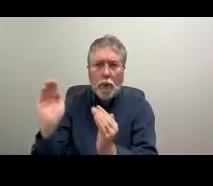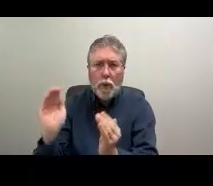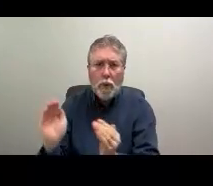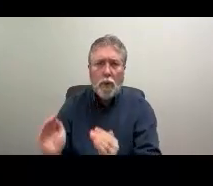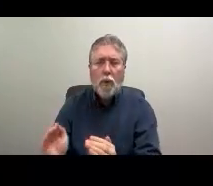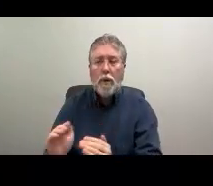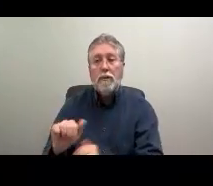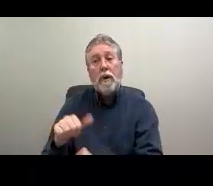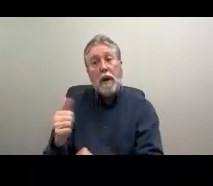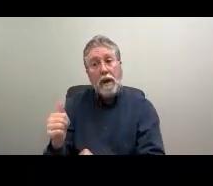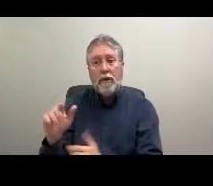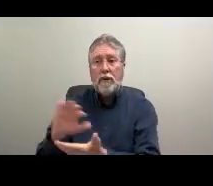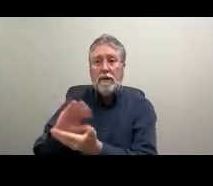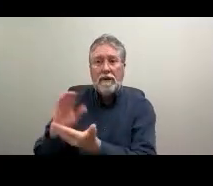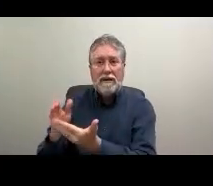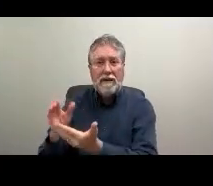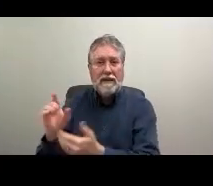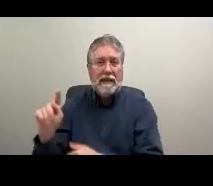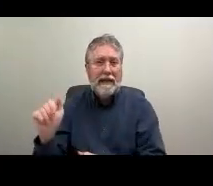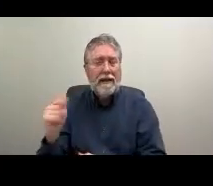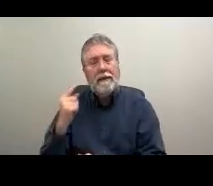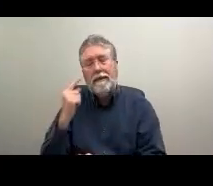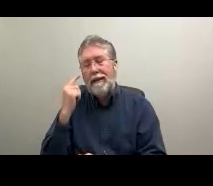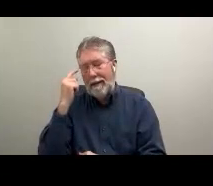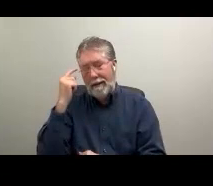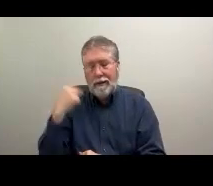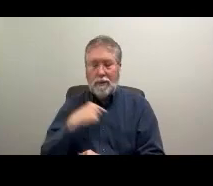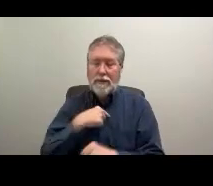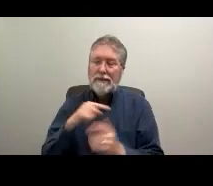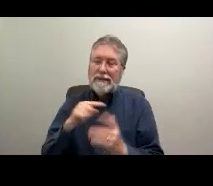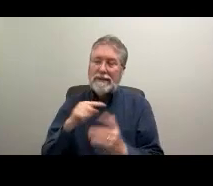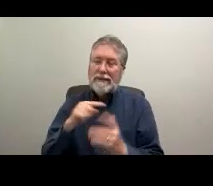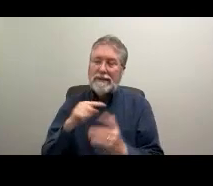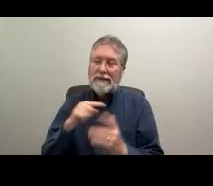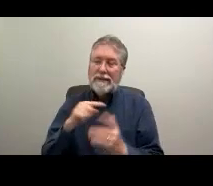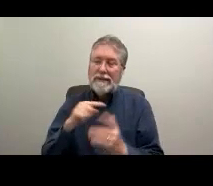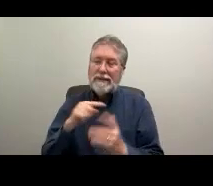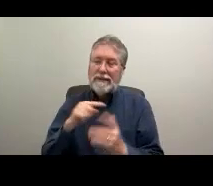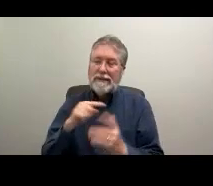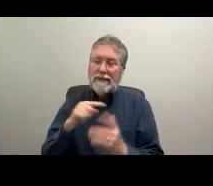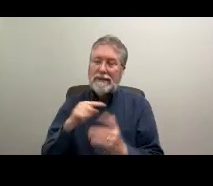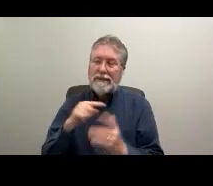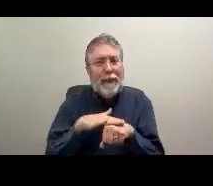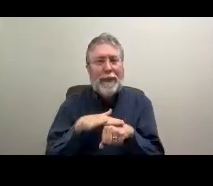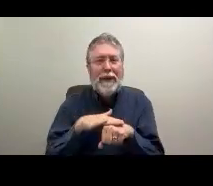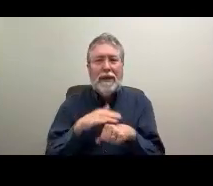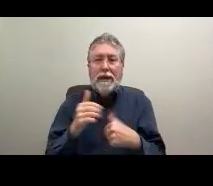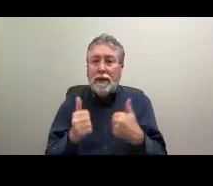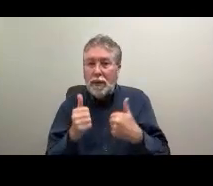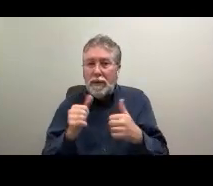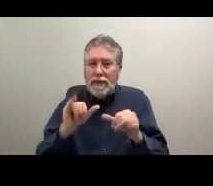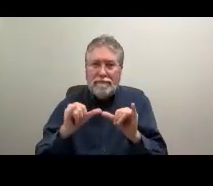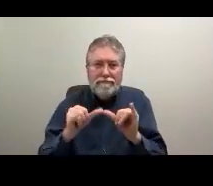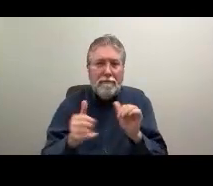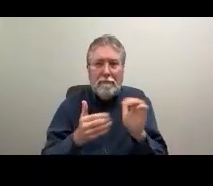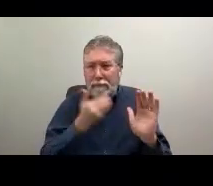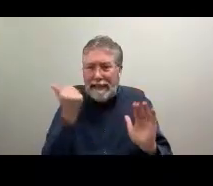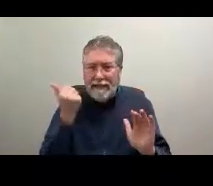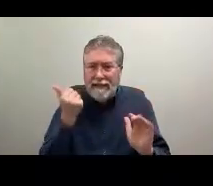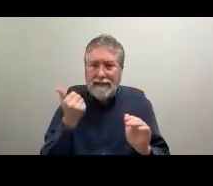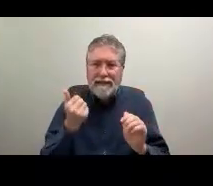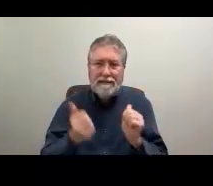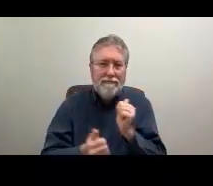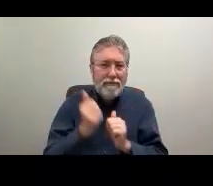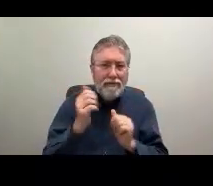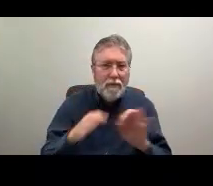que apenas estamos comenzando en pensar, ¿qué métricas serían las más importantes? ¿Cómo podríamos extraerlos